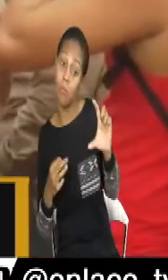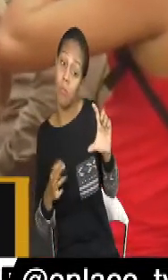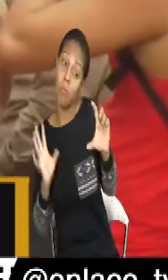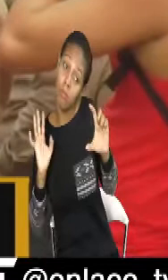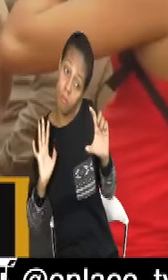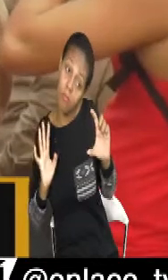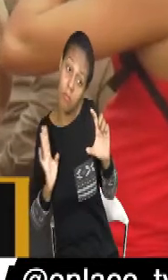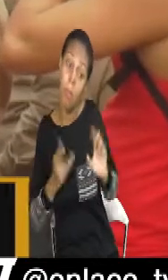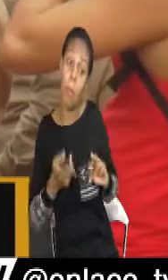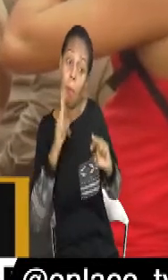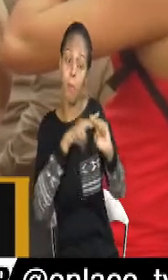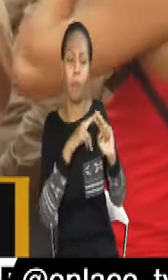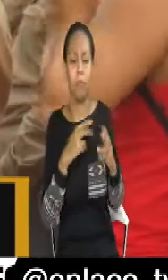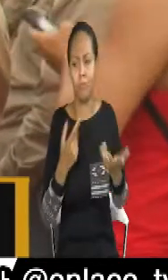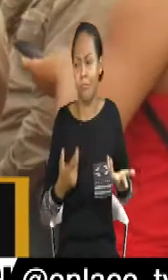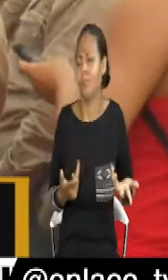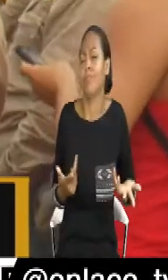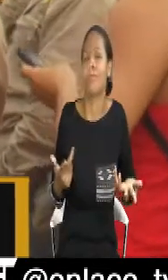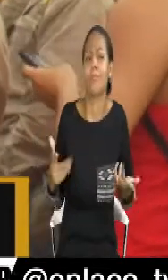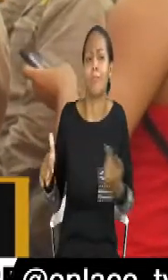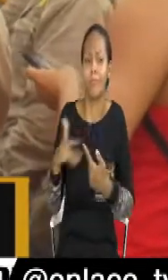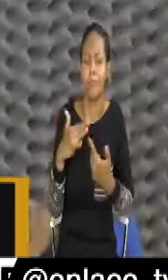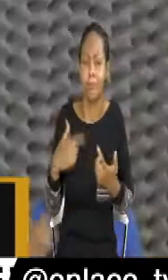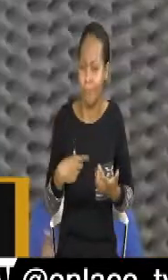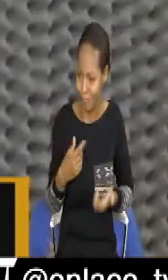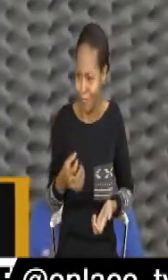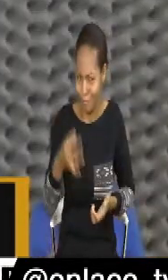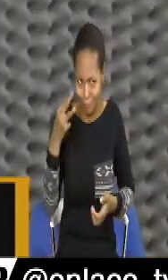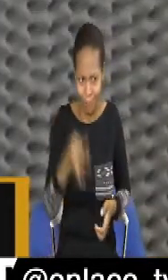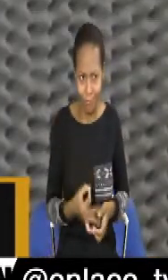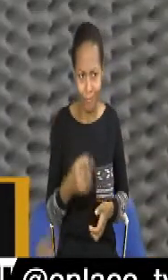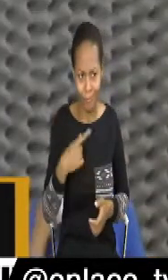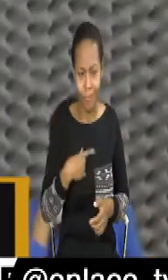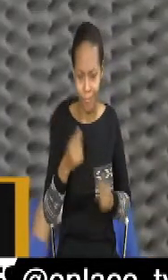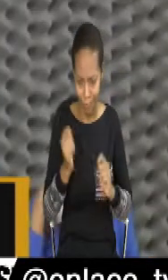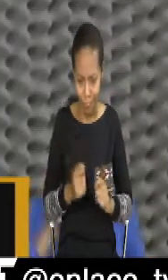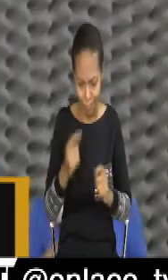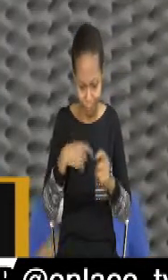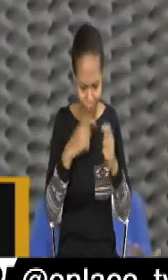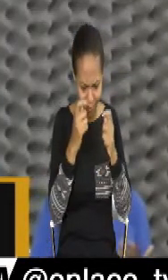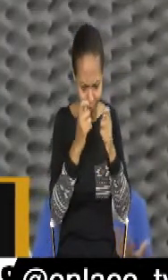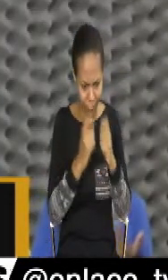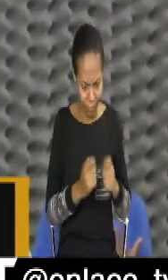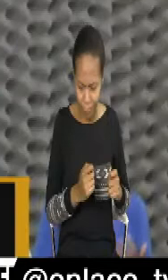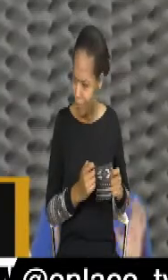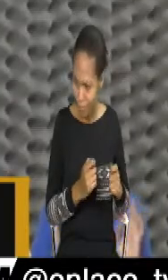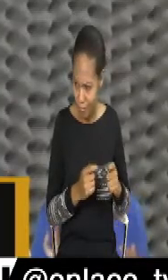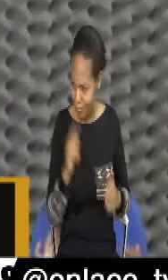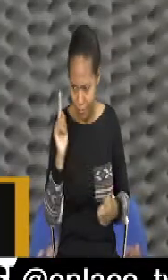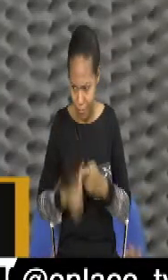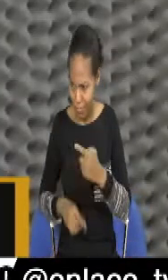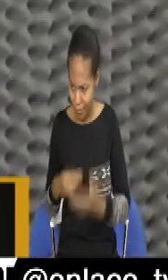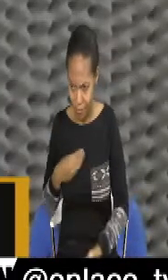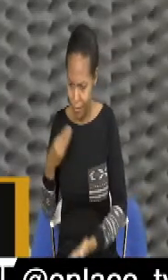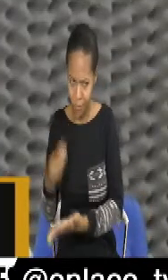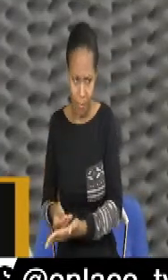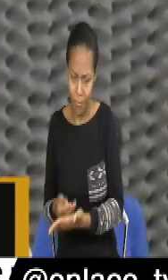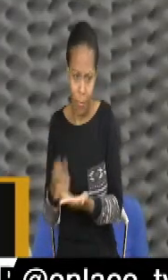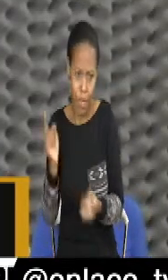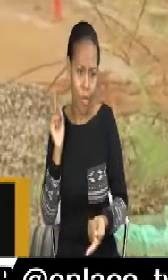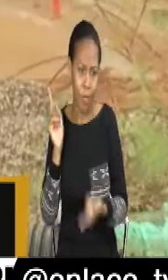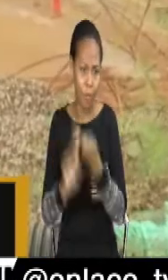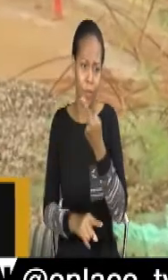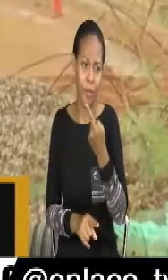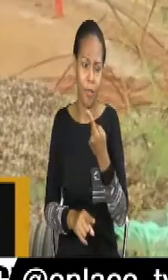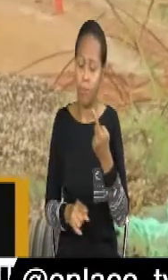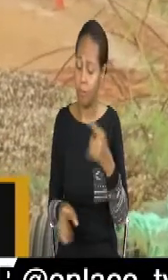no era óptima desde el nivel financiero para el proyecto y la cual no estábamos en capacidad de